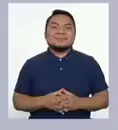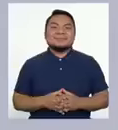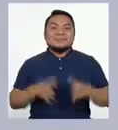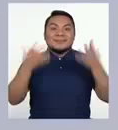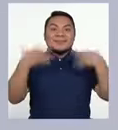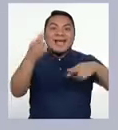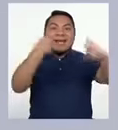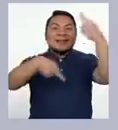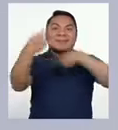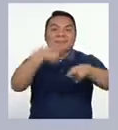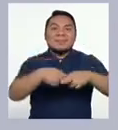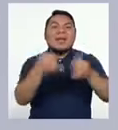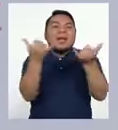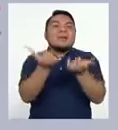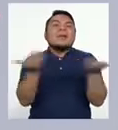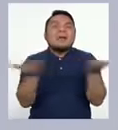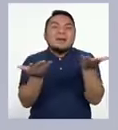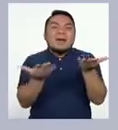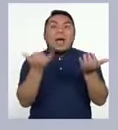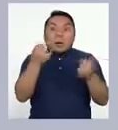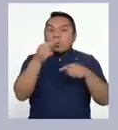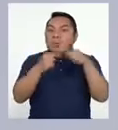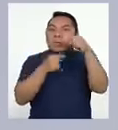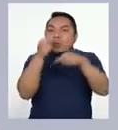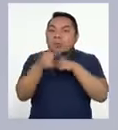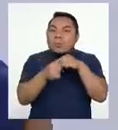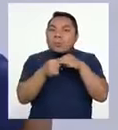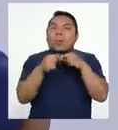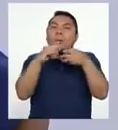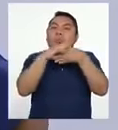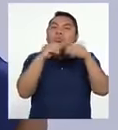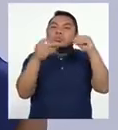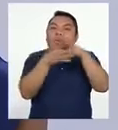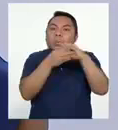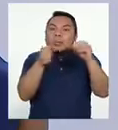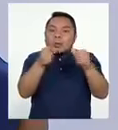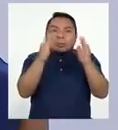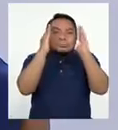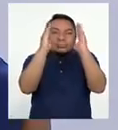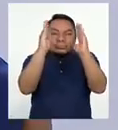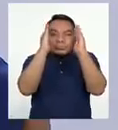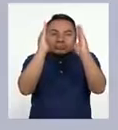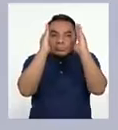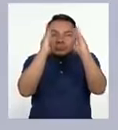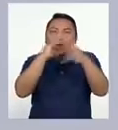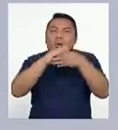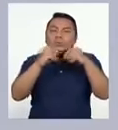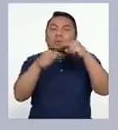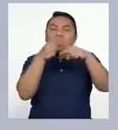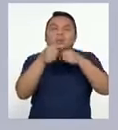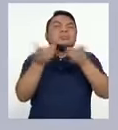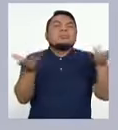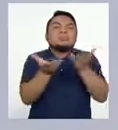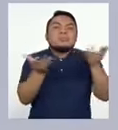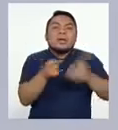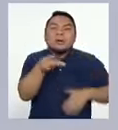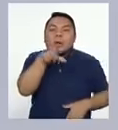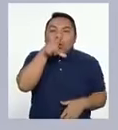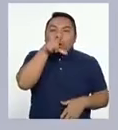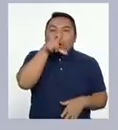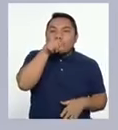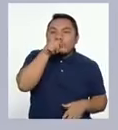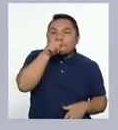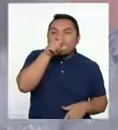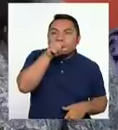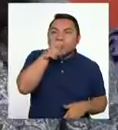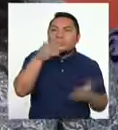Hemos regresado y ahora les vamos a contar un cuento, así que presten mucha atención. Se trata de El pollito de